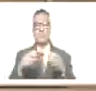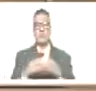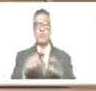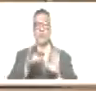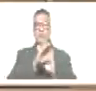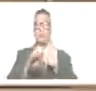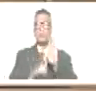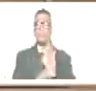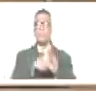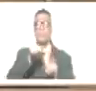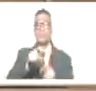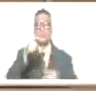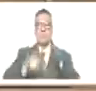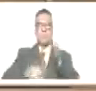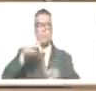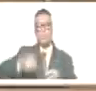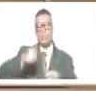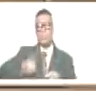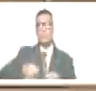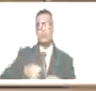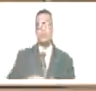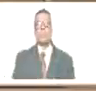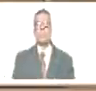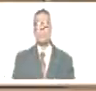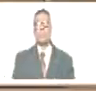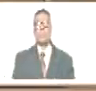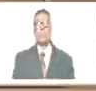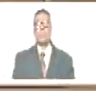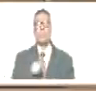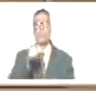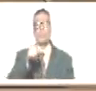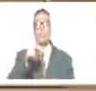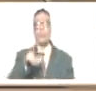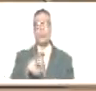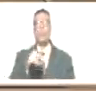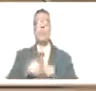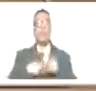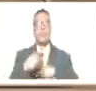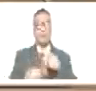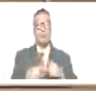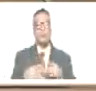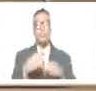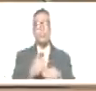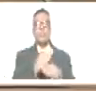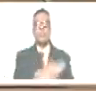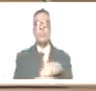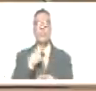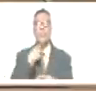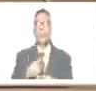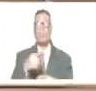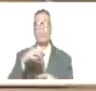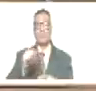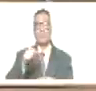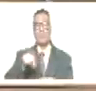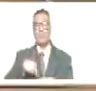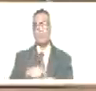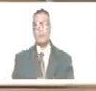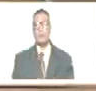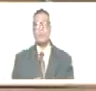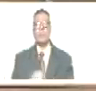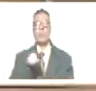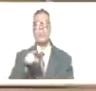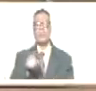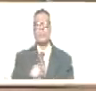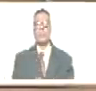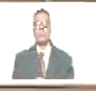este Tribunal Supremo de Justicia, no procede el antejuicio de mérito del ciudadano antes mencionado, en razón de lo